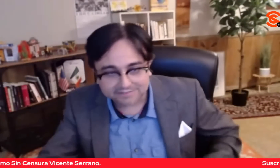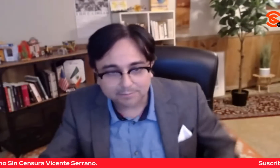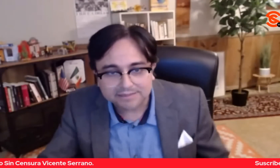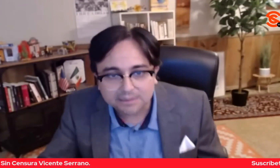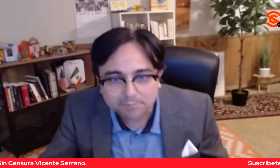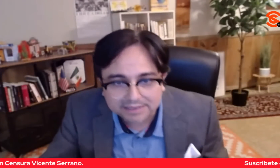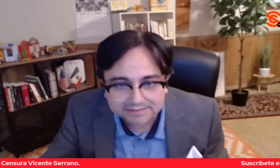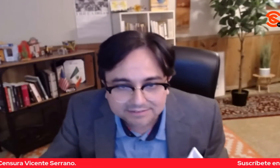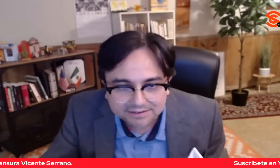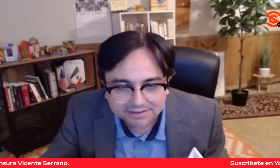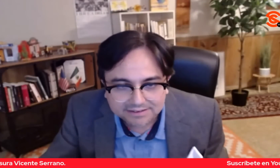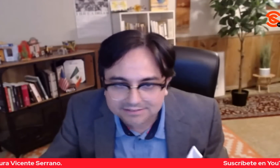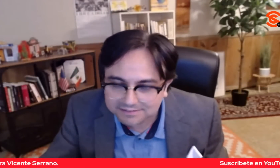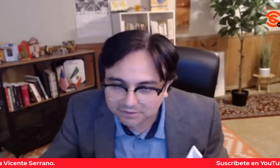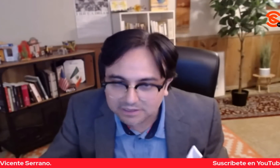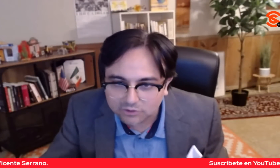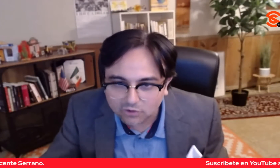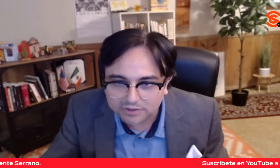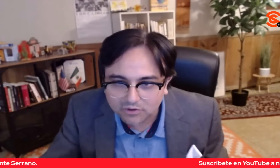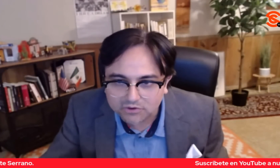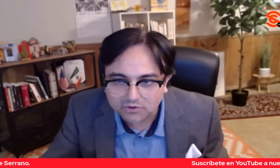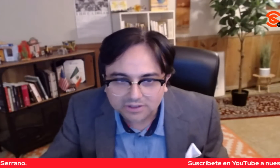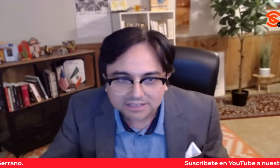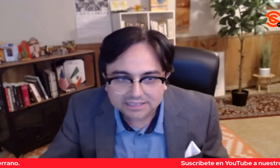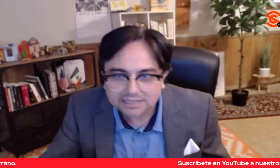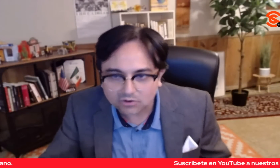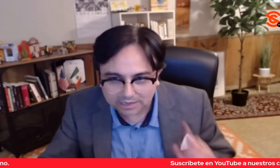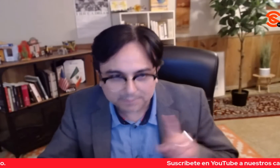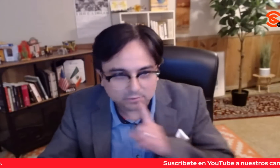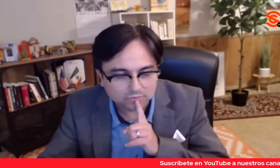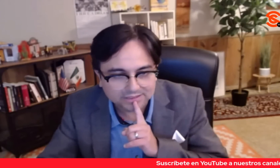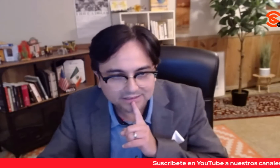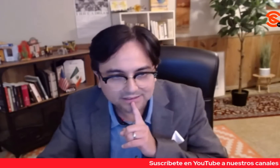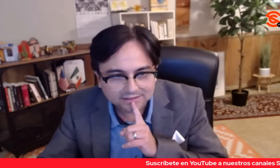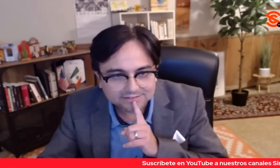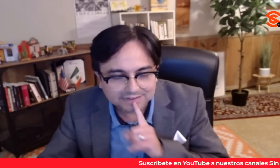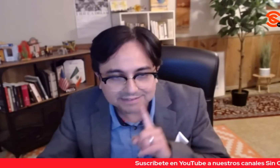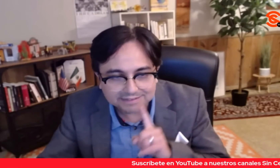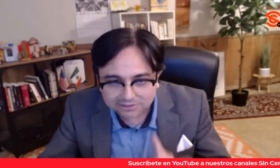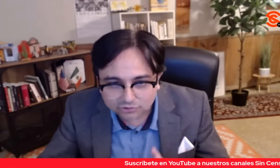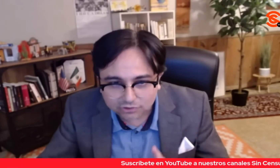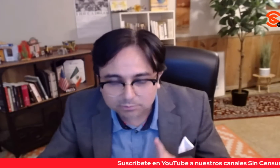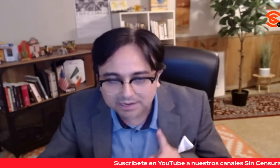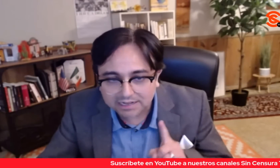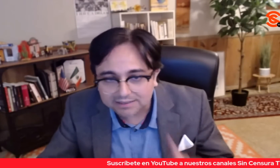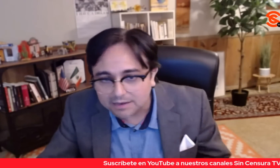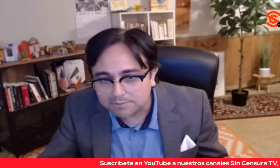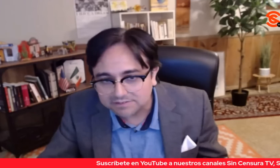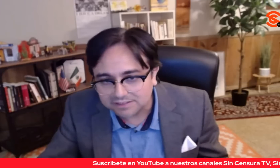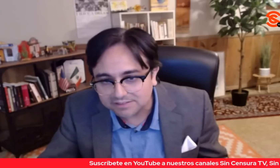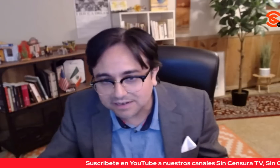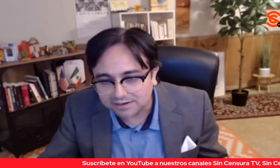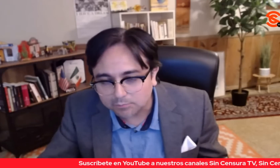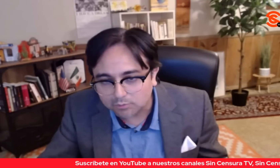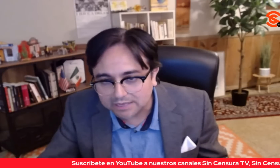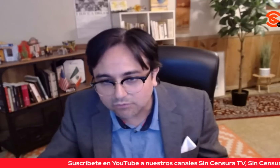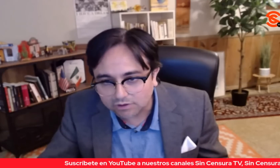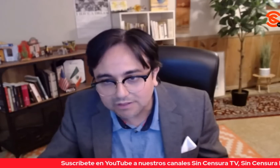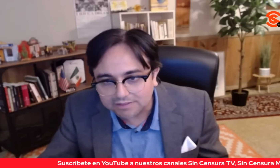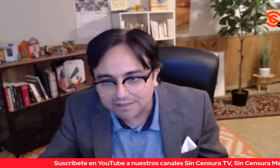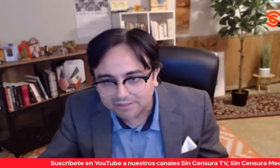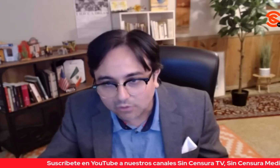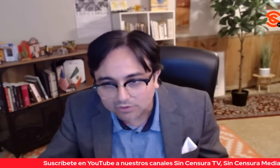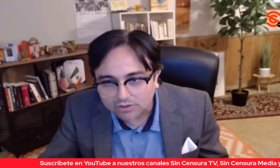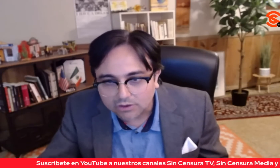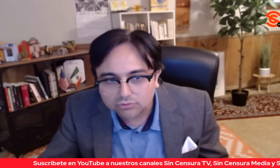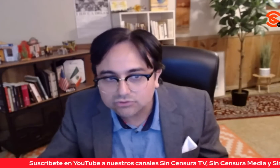destaca precisamente El País, insistiendo en el no lo digo yo, y con la pregunta, si las elecciones para elegir al presidente de la República fueran